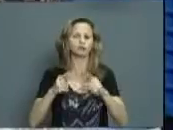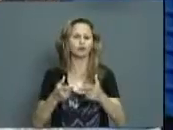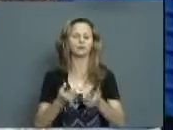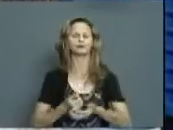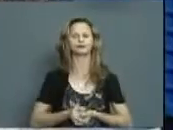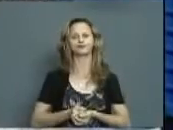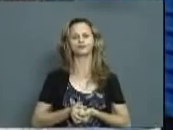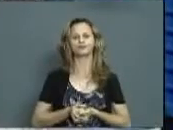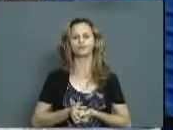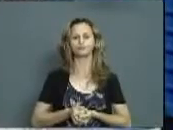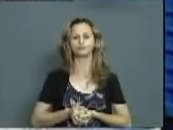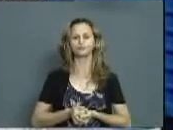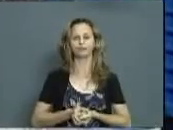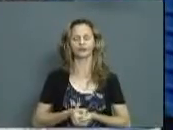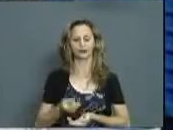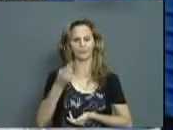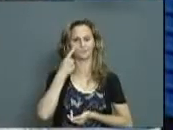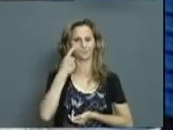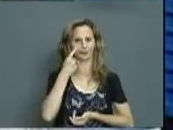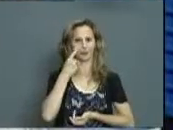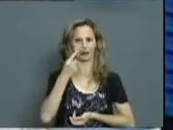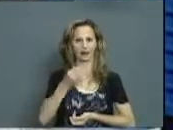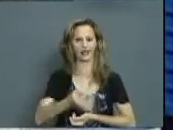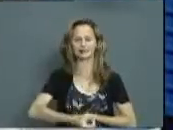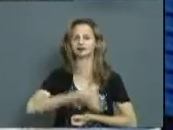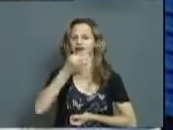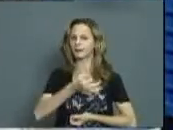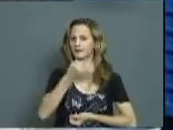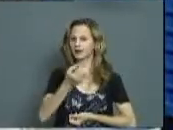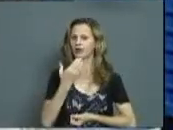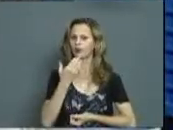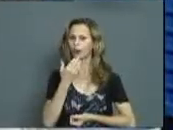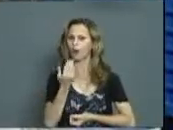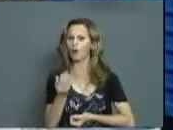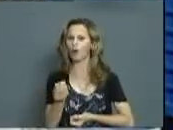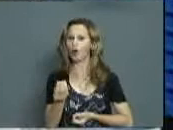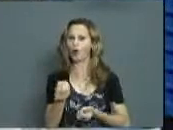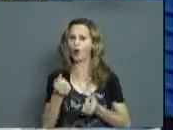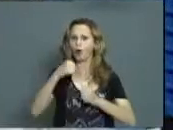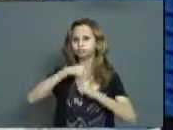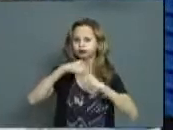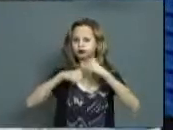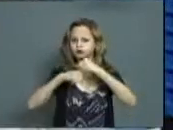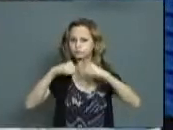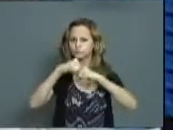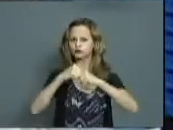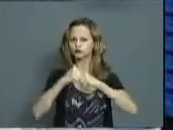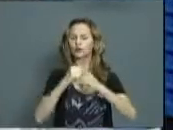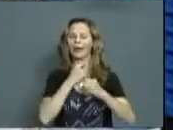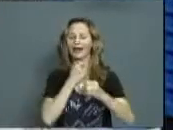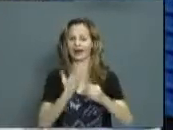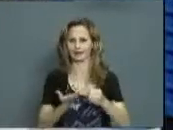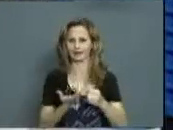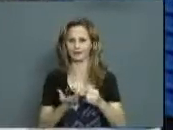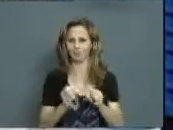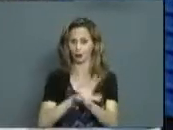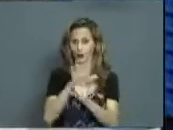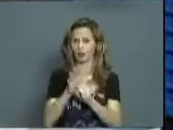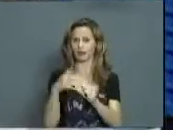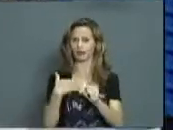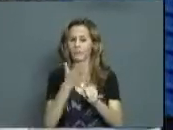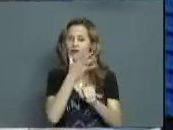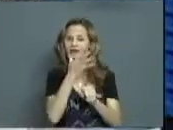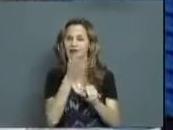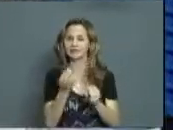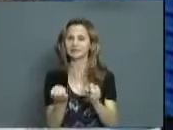Bueno, es bueno hablar de cómo está compuesto el virus del SARS-CoV-2. El SARS-CoV-2 es como una pelotica. Y esta pelotica, dentro de la